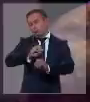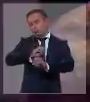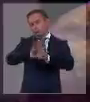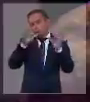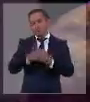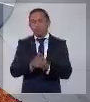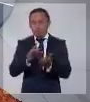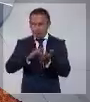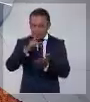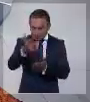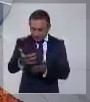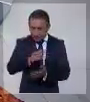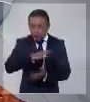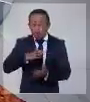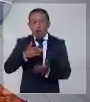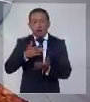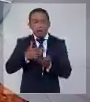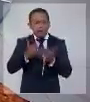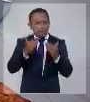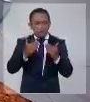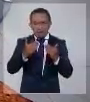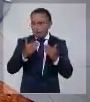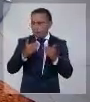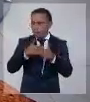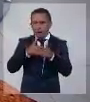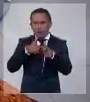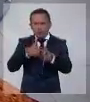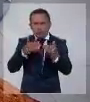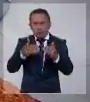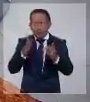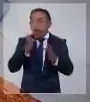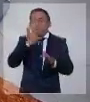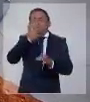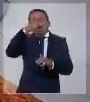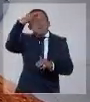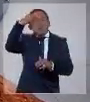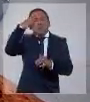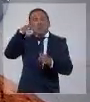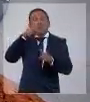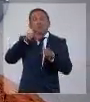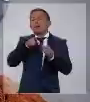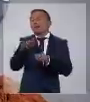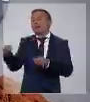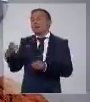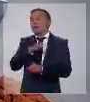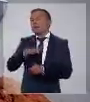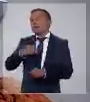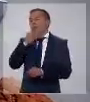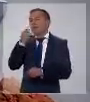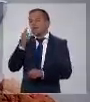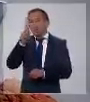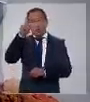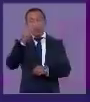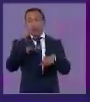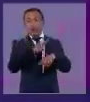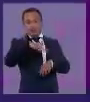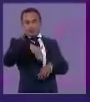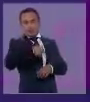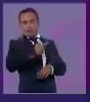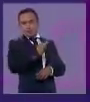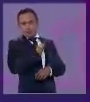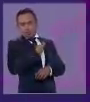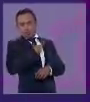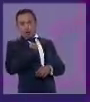seguimos, candidato Rodríguez. Ah, perdón, hay una réplica, candidato Mid. Una réplica para alusiones. Esa sentencia que